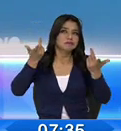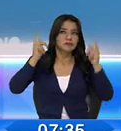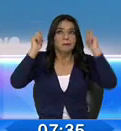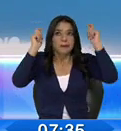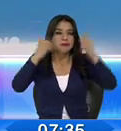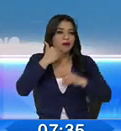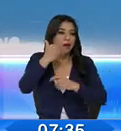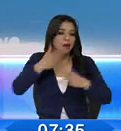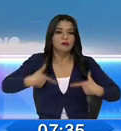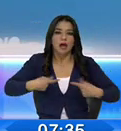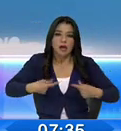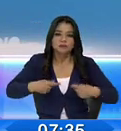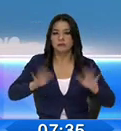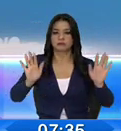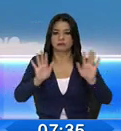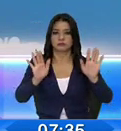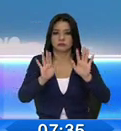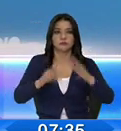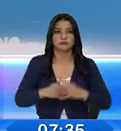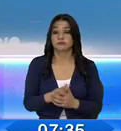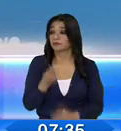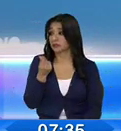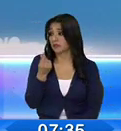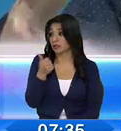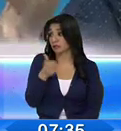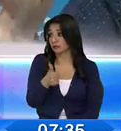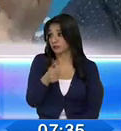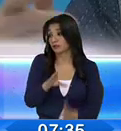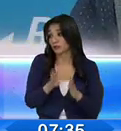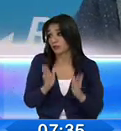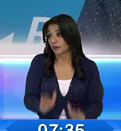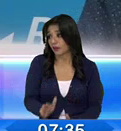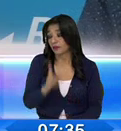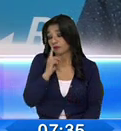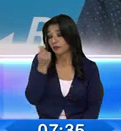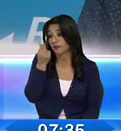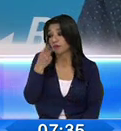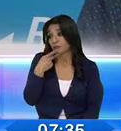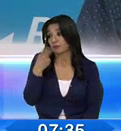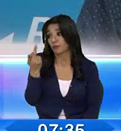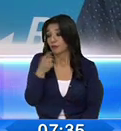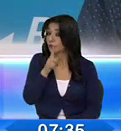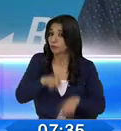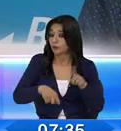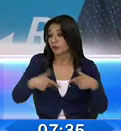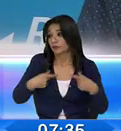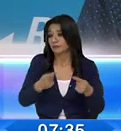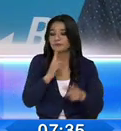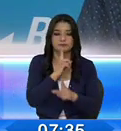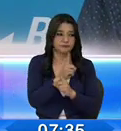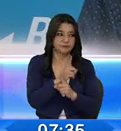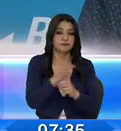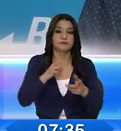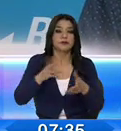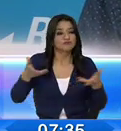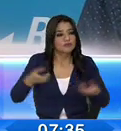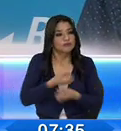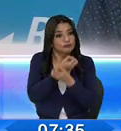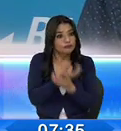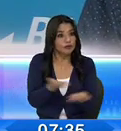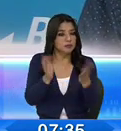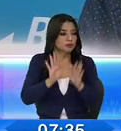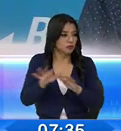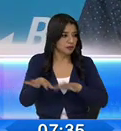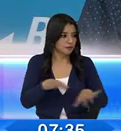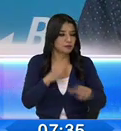gastos con dineros de los ciudadanos y de la pública entonces eso no es una rendición de cuentas o lo que